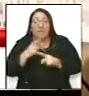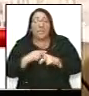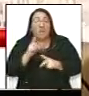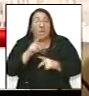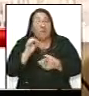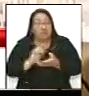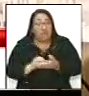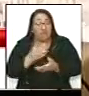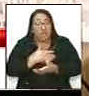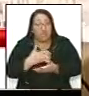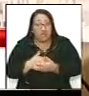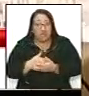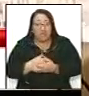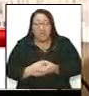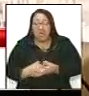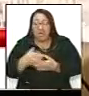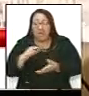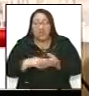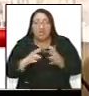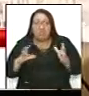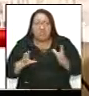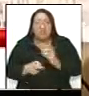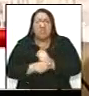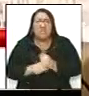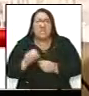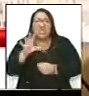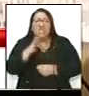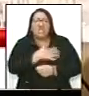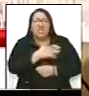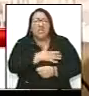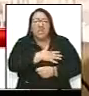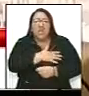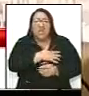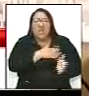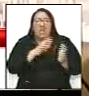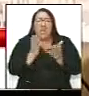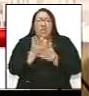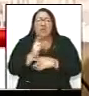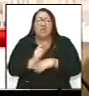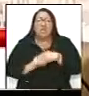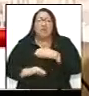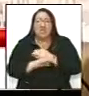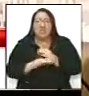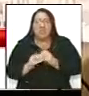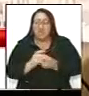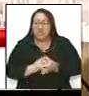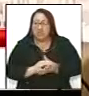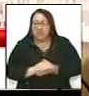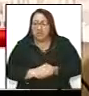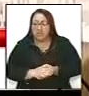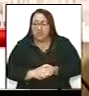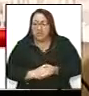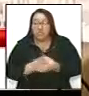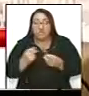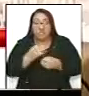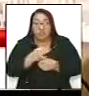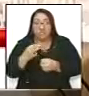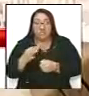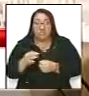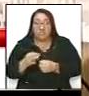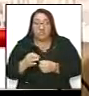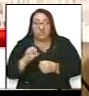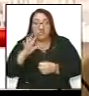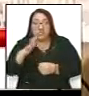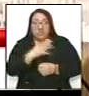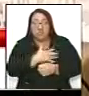más, Presidenta, se está suprimiendo el quinto de secundaria en la educación básica regular, porque en muchas regiones los